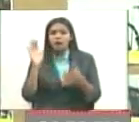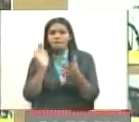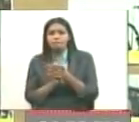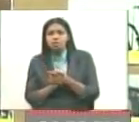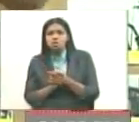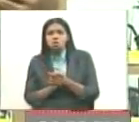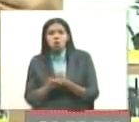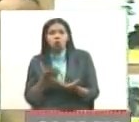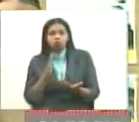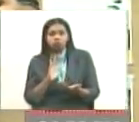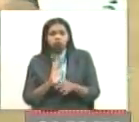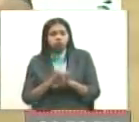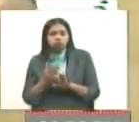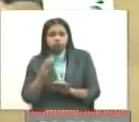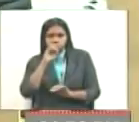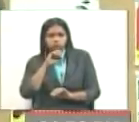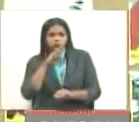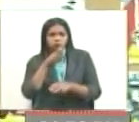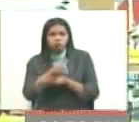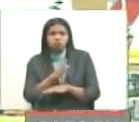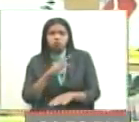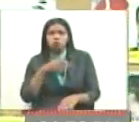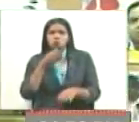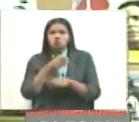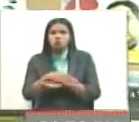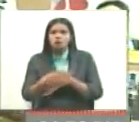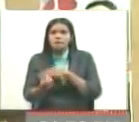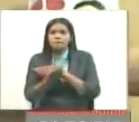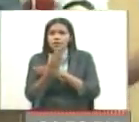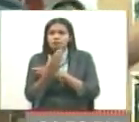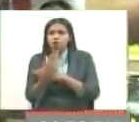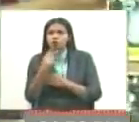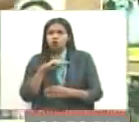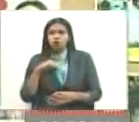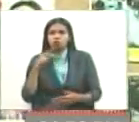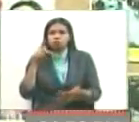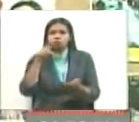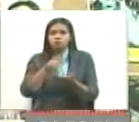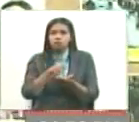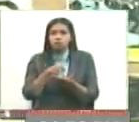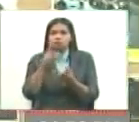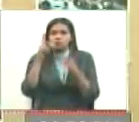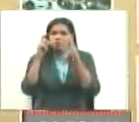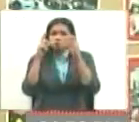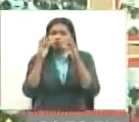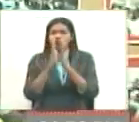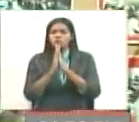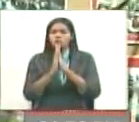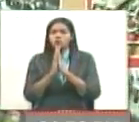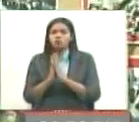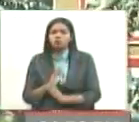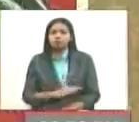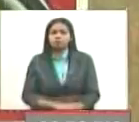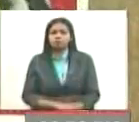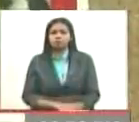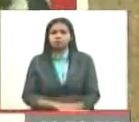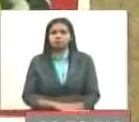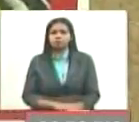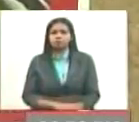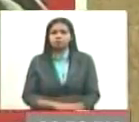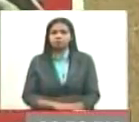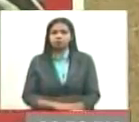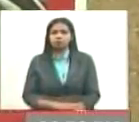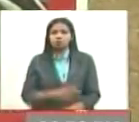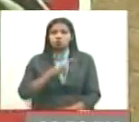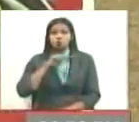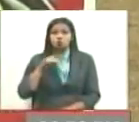solidaridad. Nosotros nos fuimos para el palacio. Aquí estamos. Meten la foto aquí. Poquito,